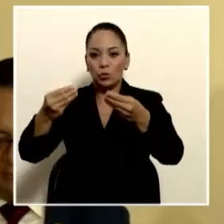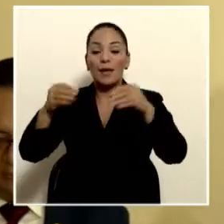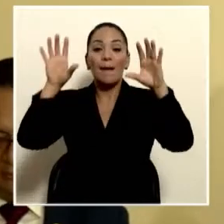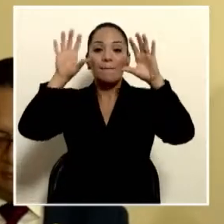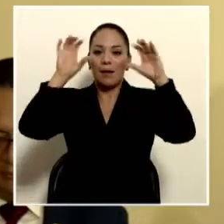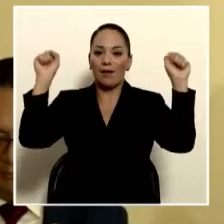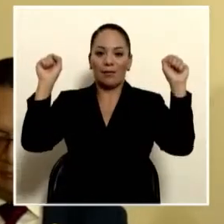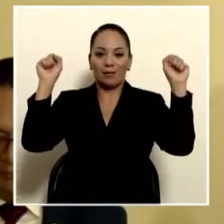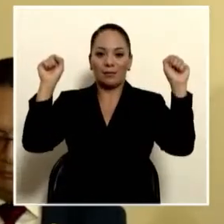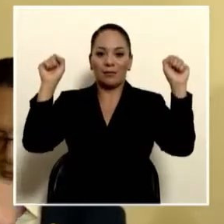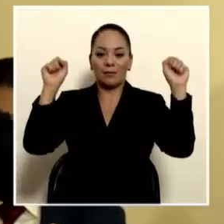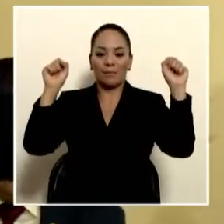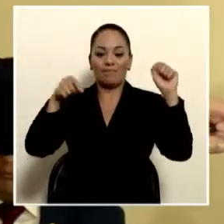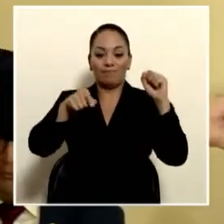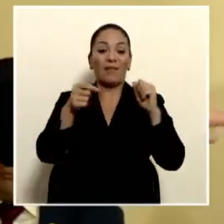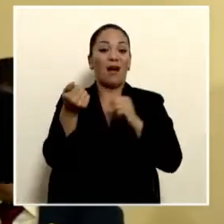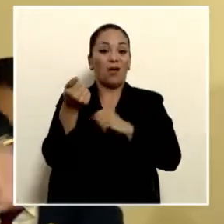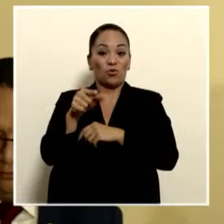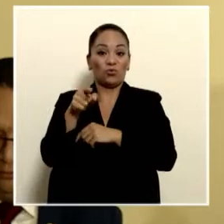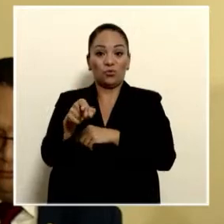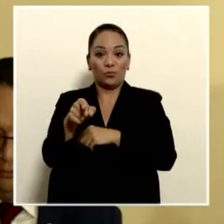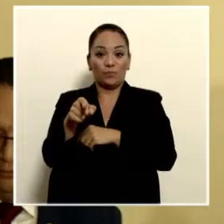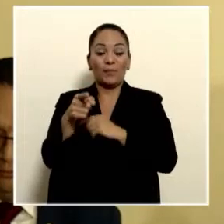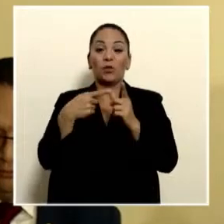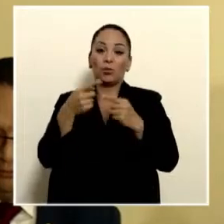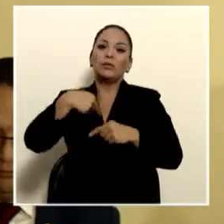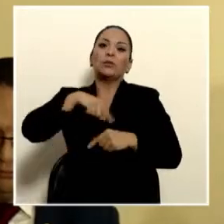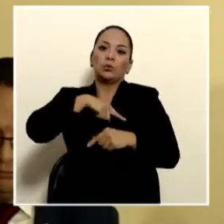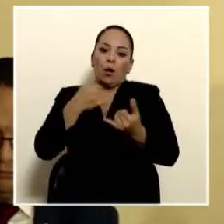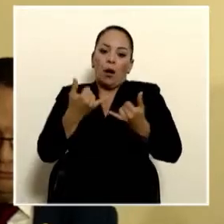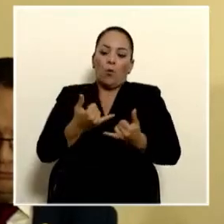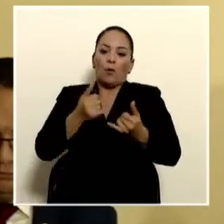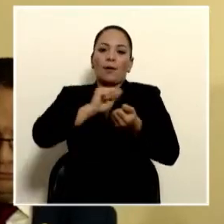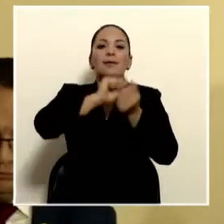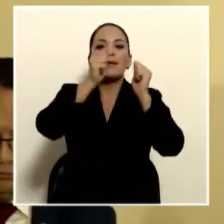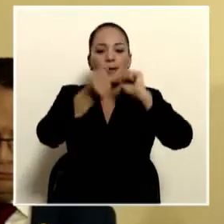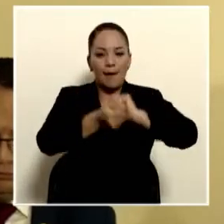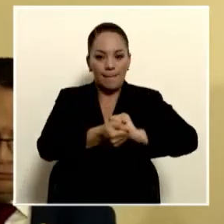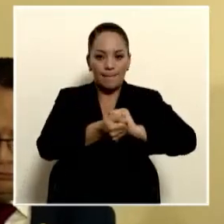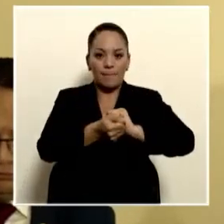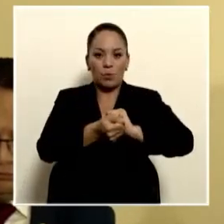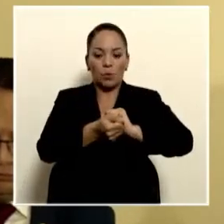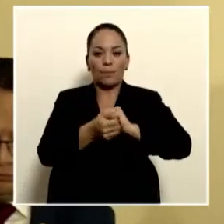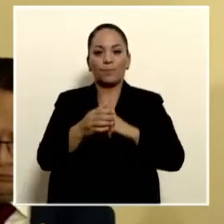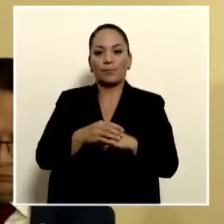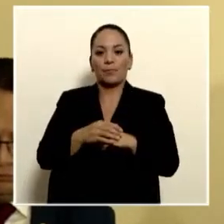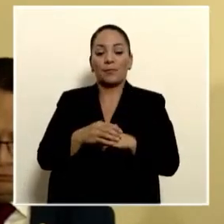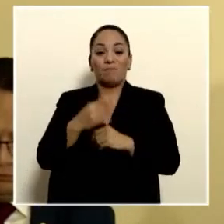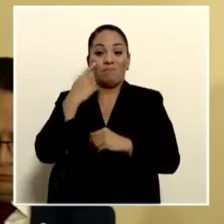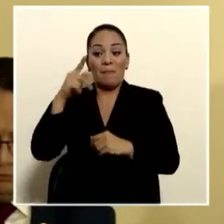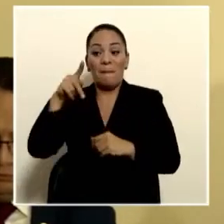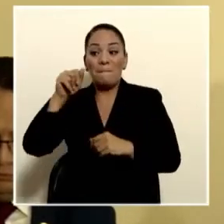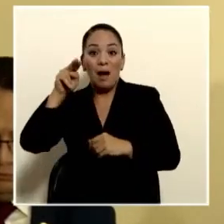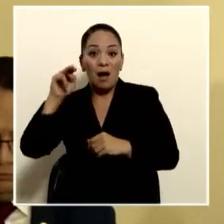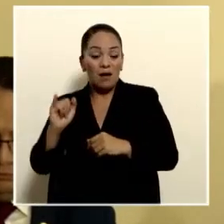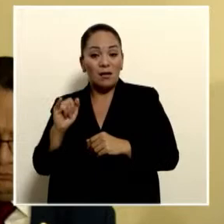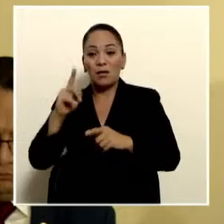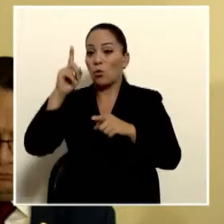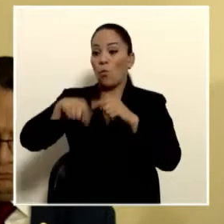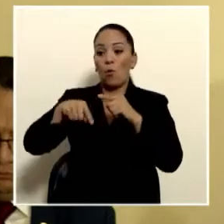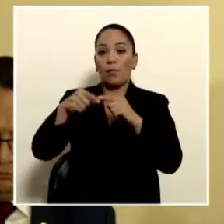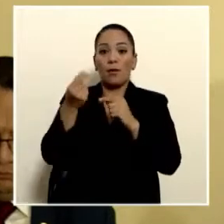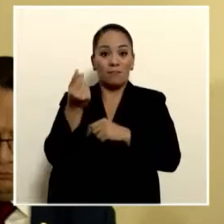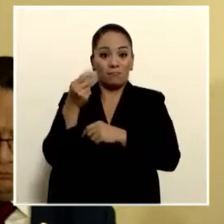embajadas a partir de agosto, a menos de que hayamos hecho este cambio, a punto de que el PANI no va a poder hacer las